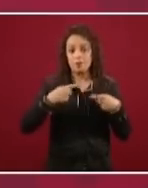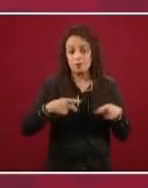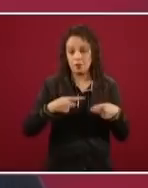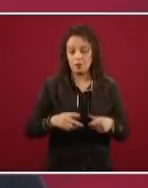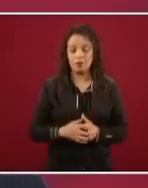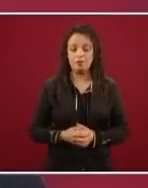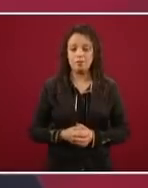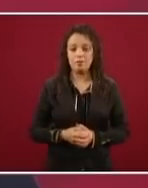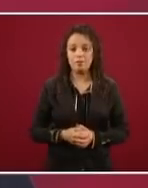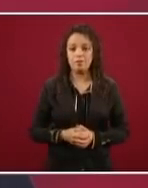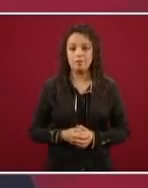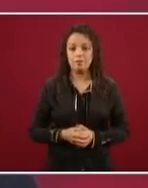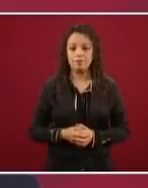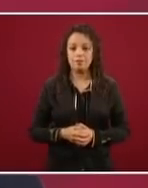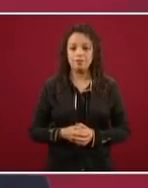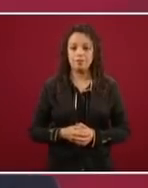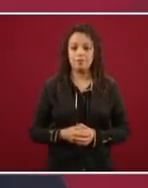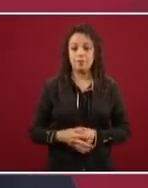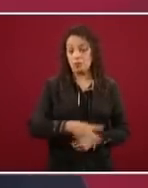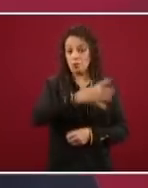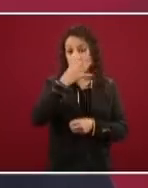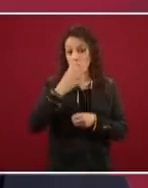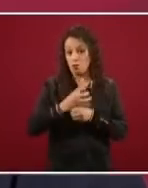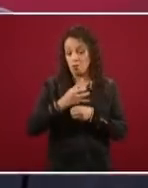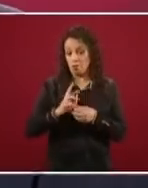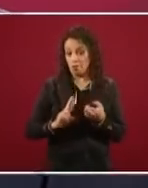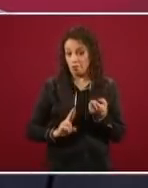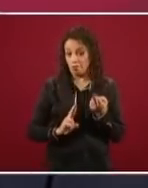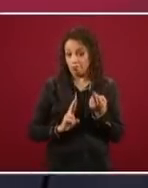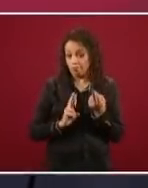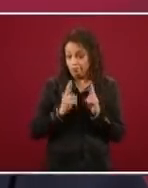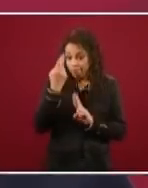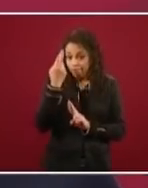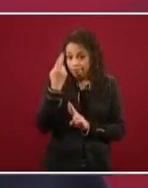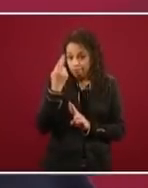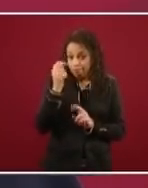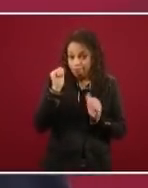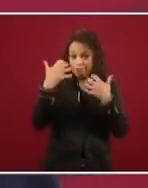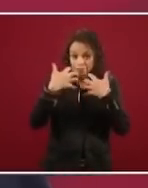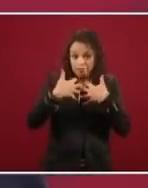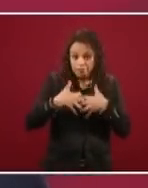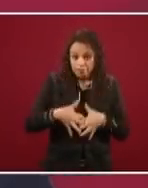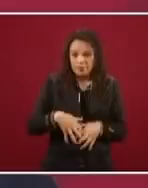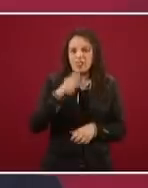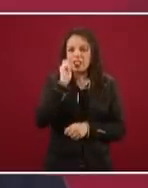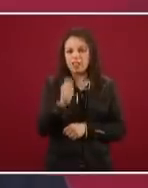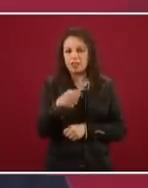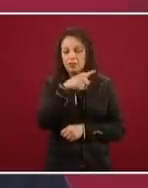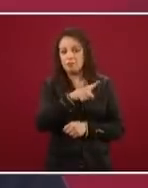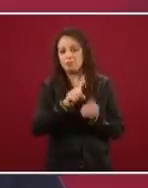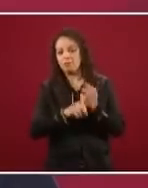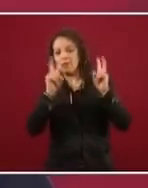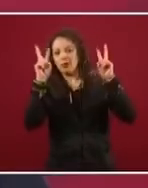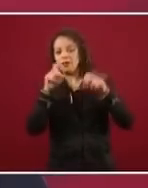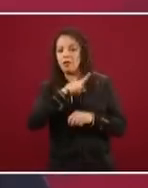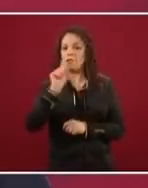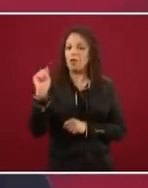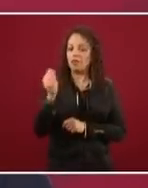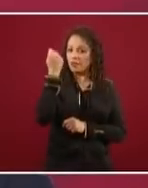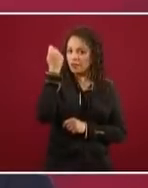lo que muchos dicen que es la cuarta revolución industrial que es la transformación digital la forma que tenemos